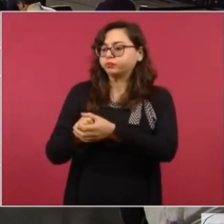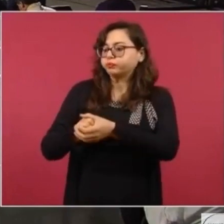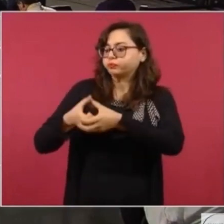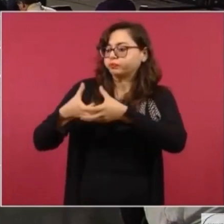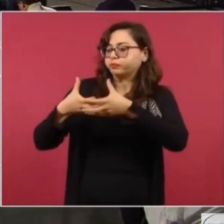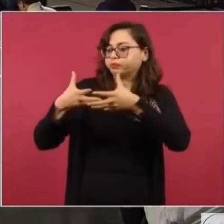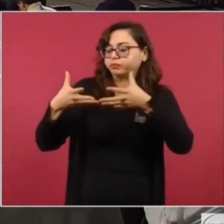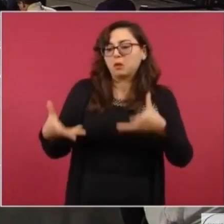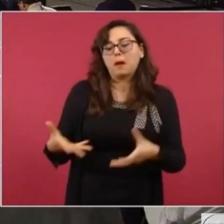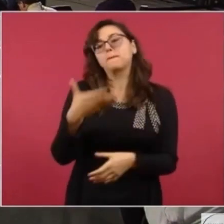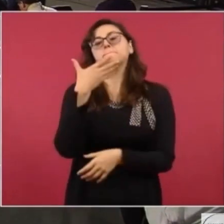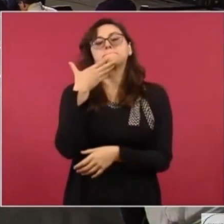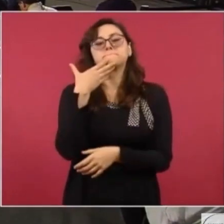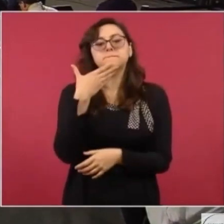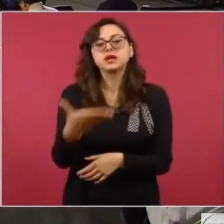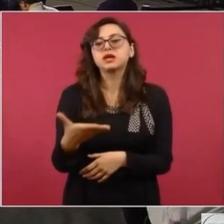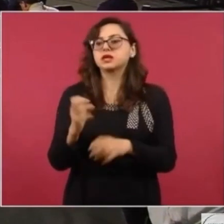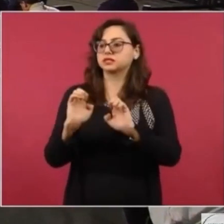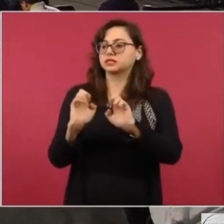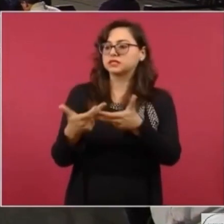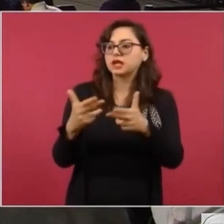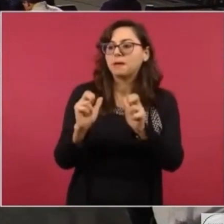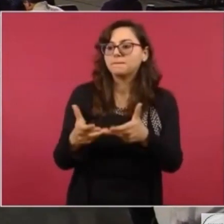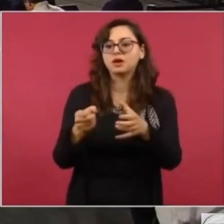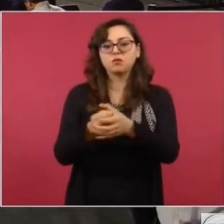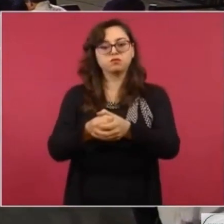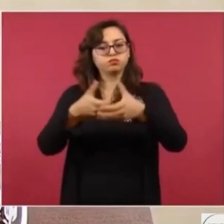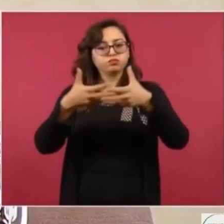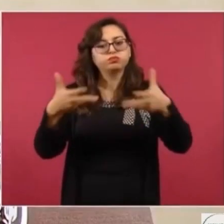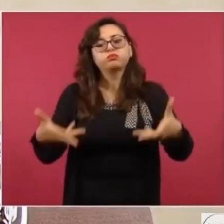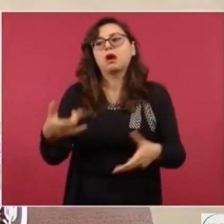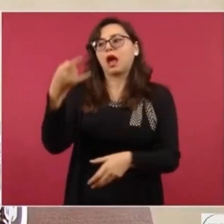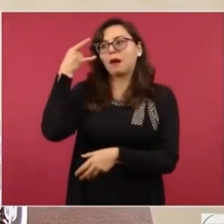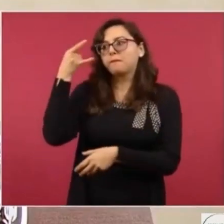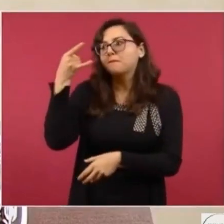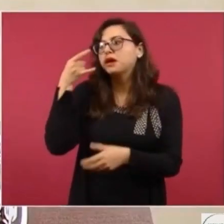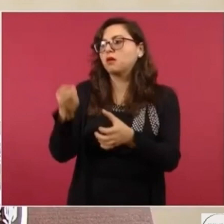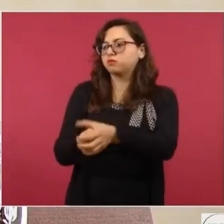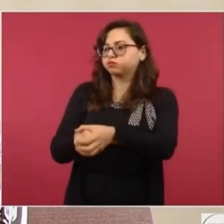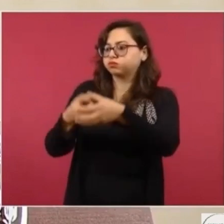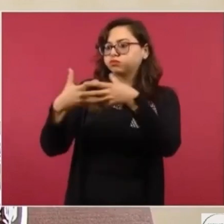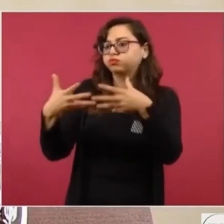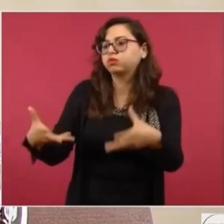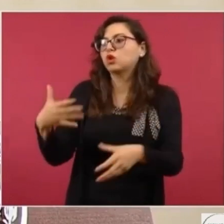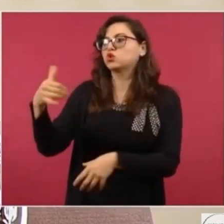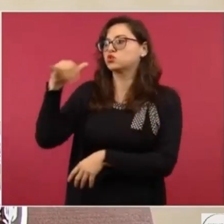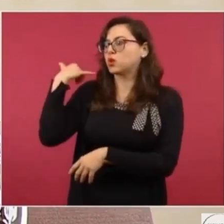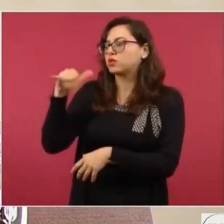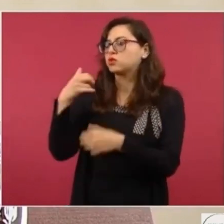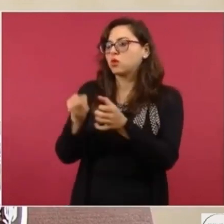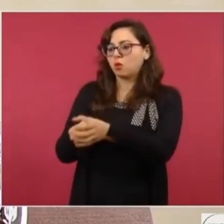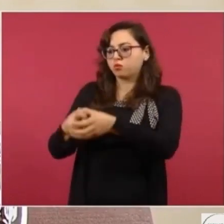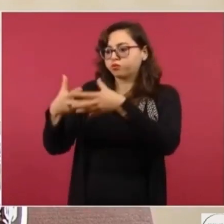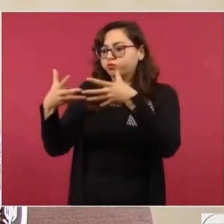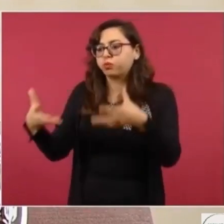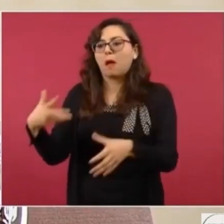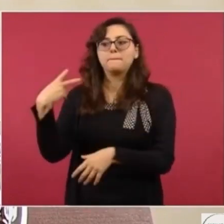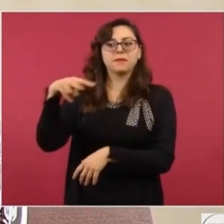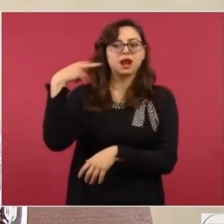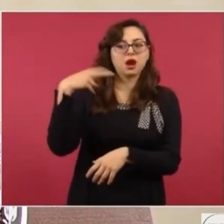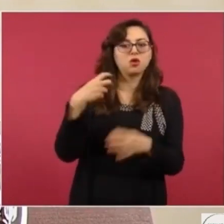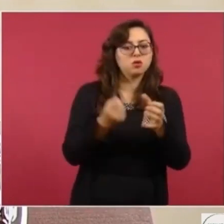Y lo mismo Chiapas, y lo mismo Campeche, y lo mismo Yucatán, y Veracruz y Oaxaca.